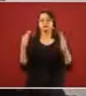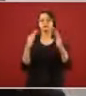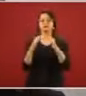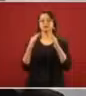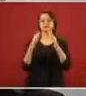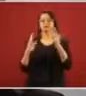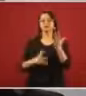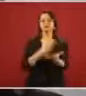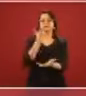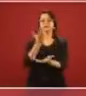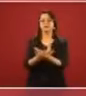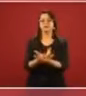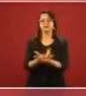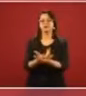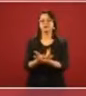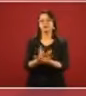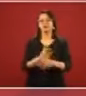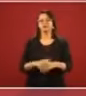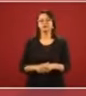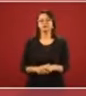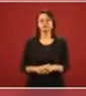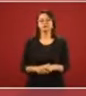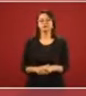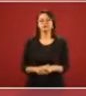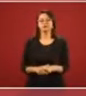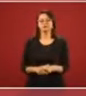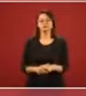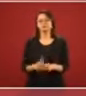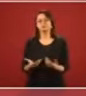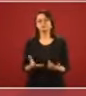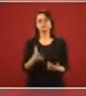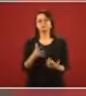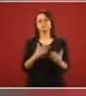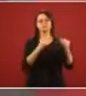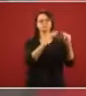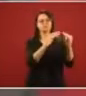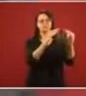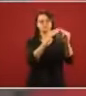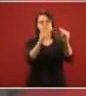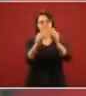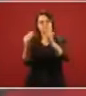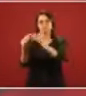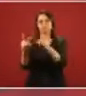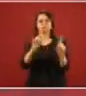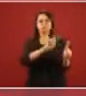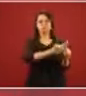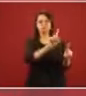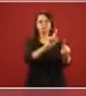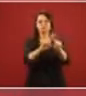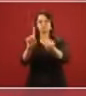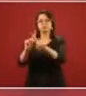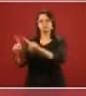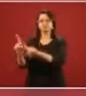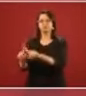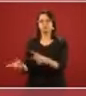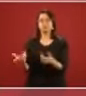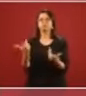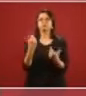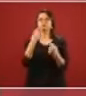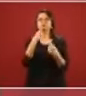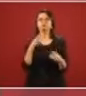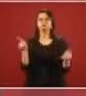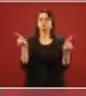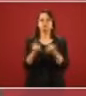Pues esas casas de descanso del presidente, pues también se van a